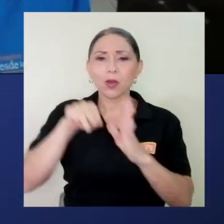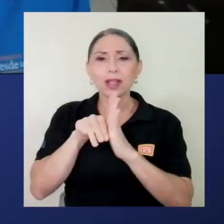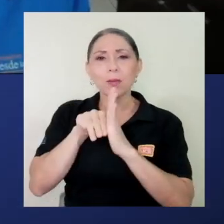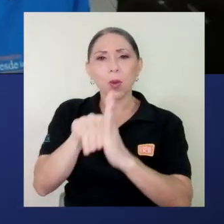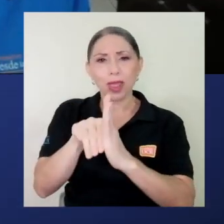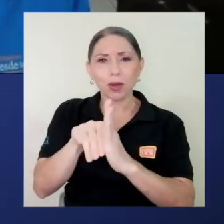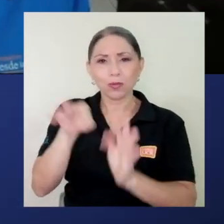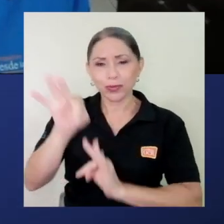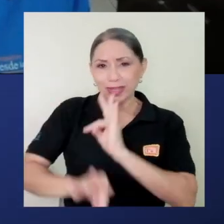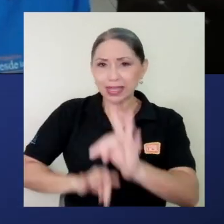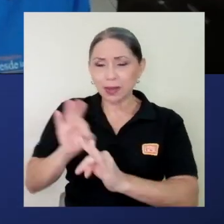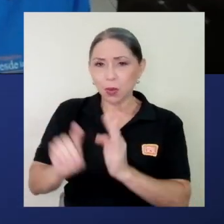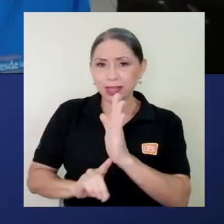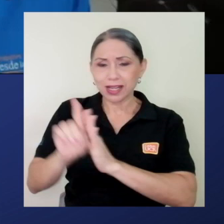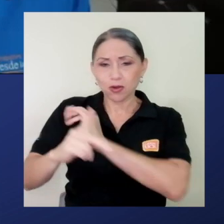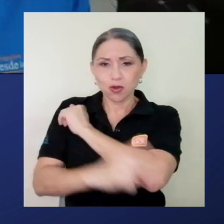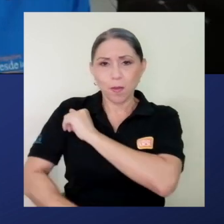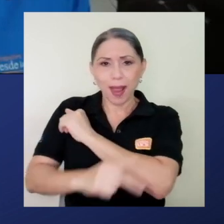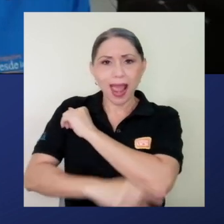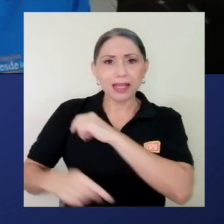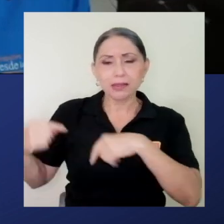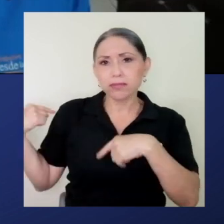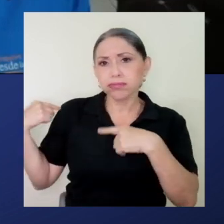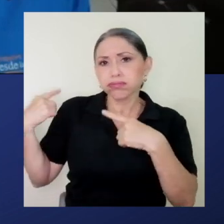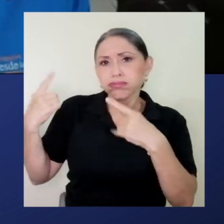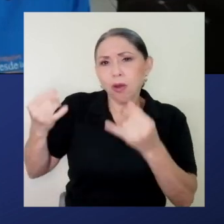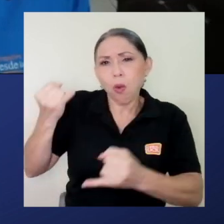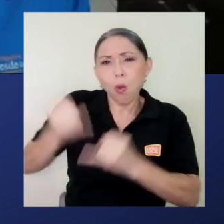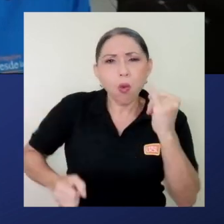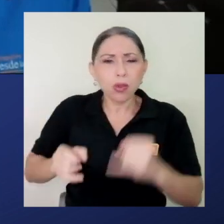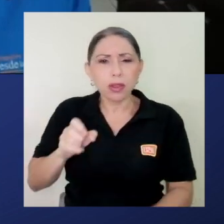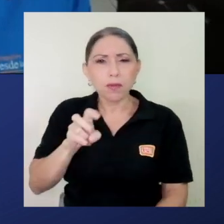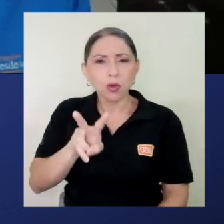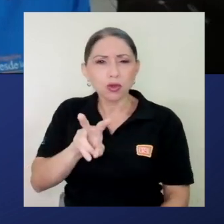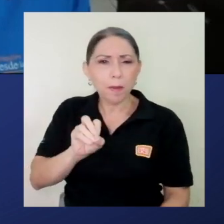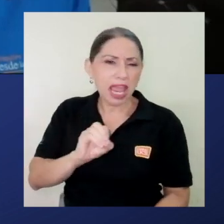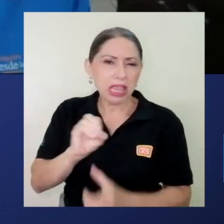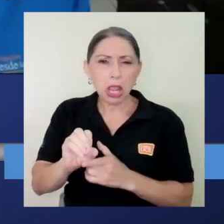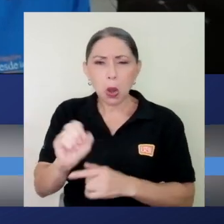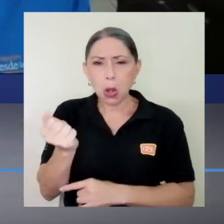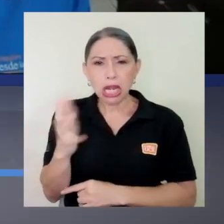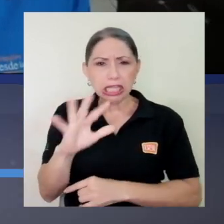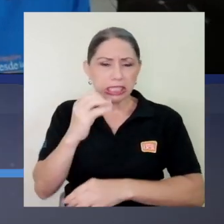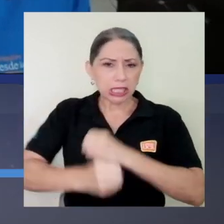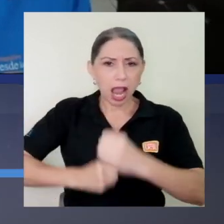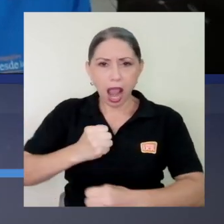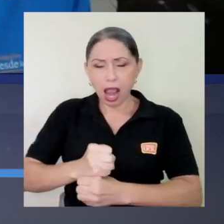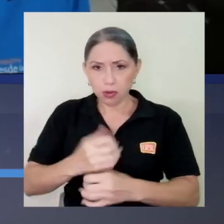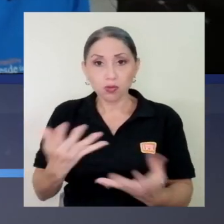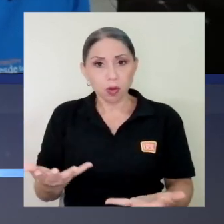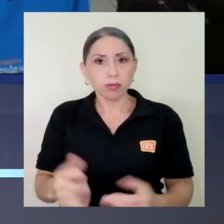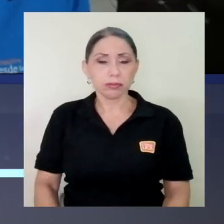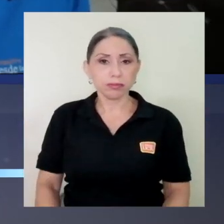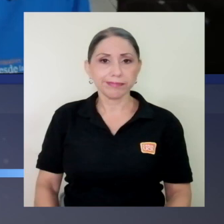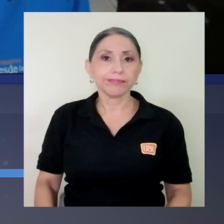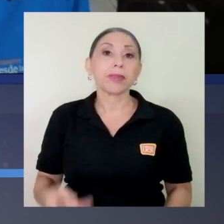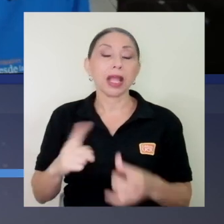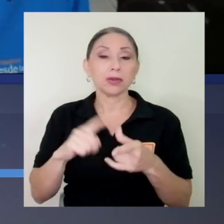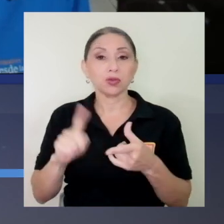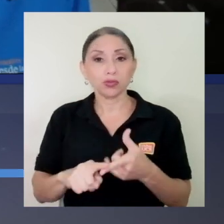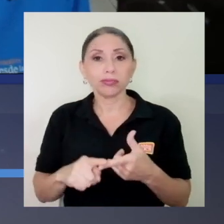de desarrollo país que por lo menos se ha seguido en los últimos 20 o 15 años, por lo menos. Y